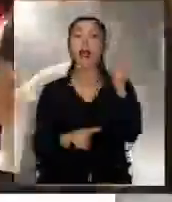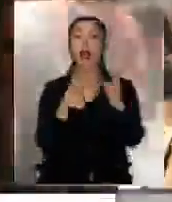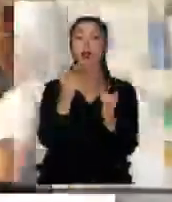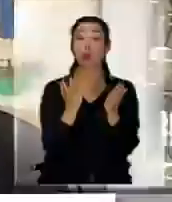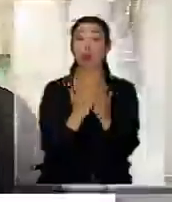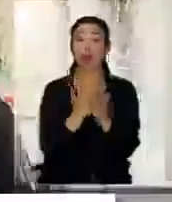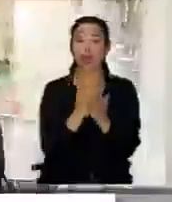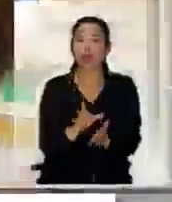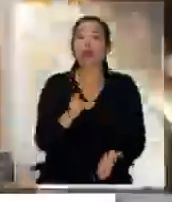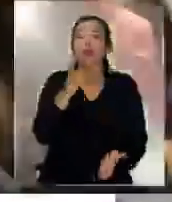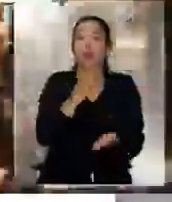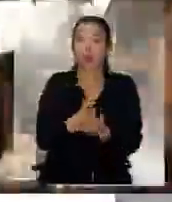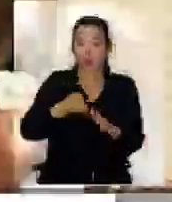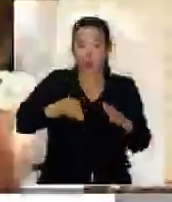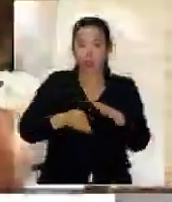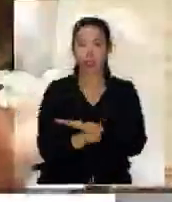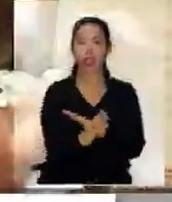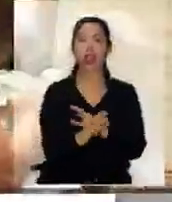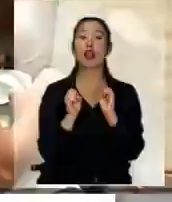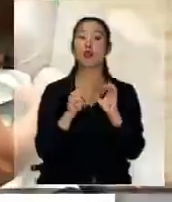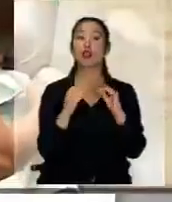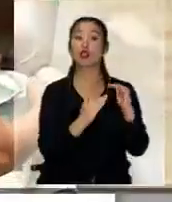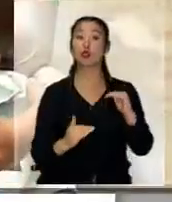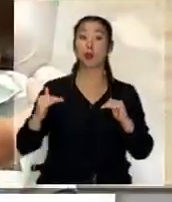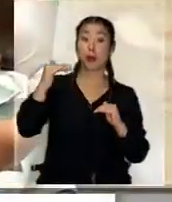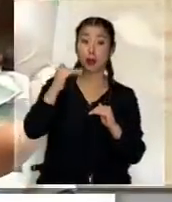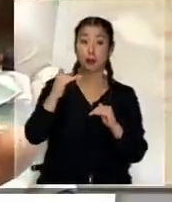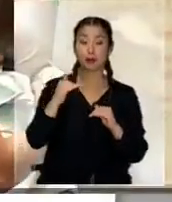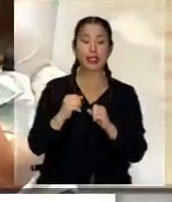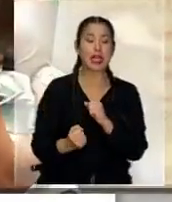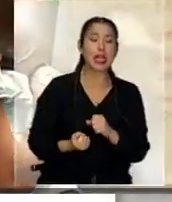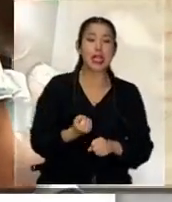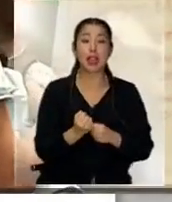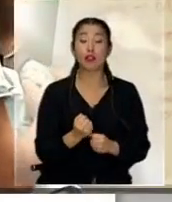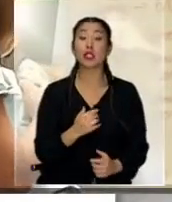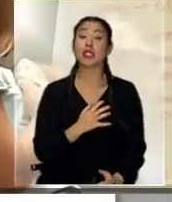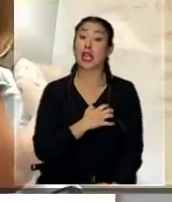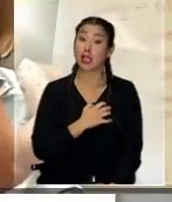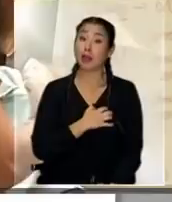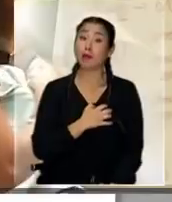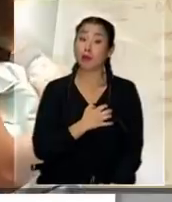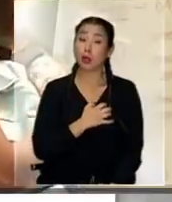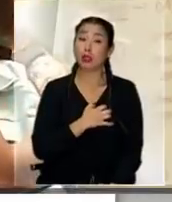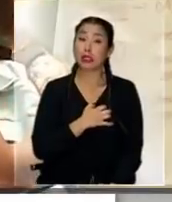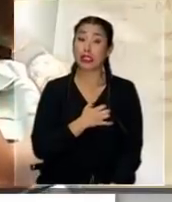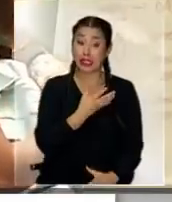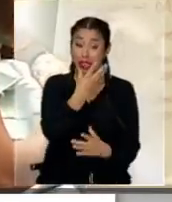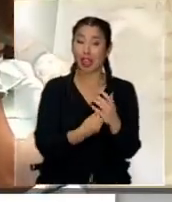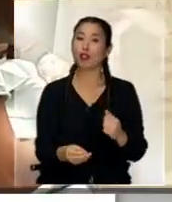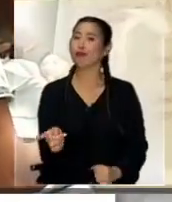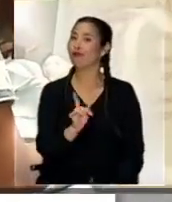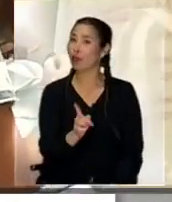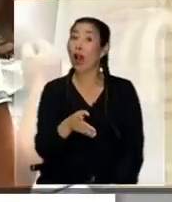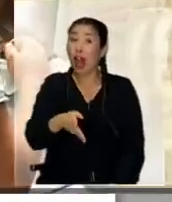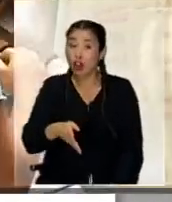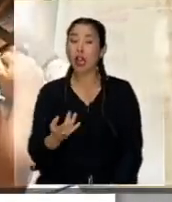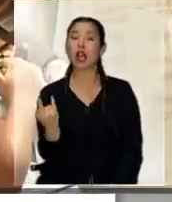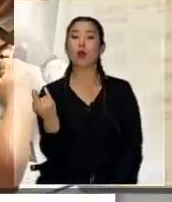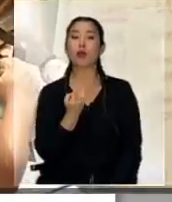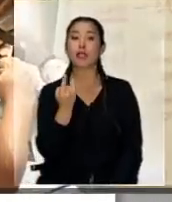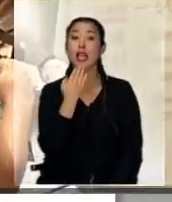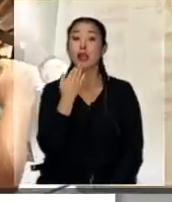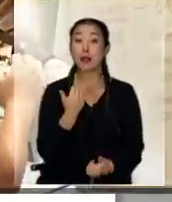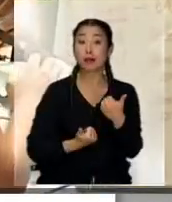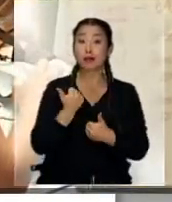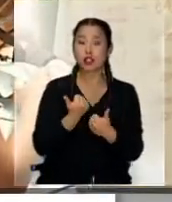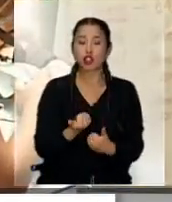estudiantes que decidieron entrar a la educación superior. El nervio y el temor, eso sí, no terminan. Las universidades y las